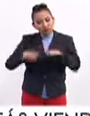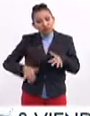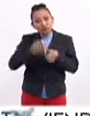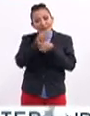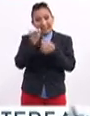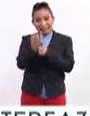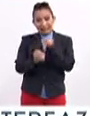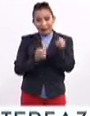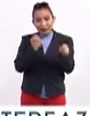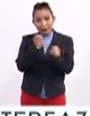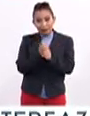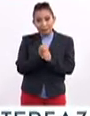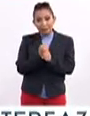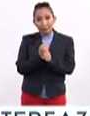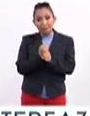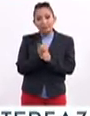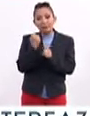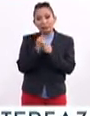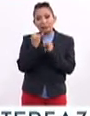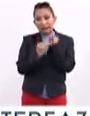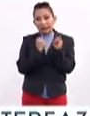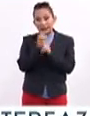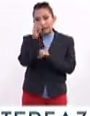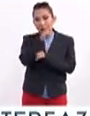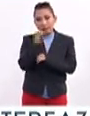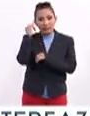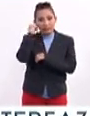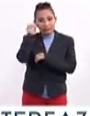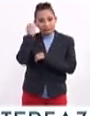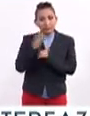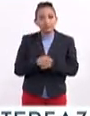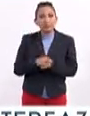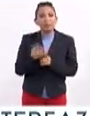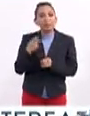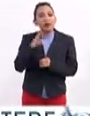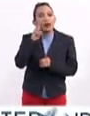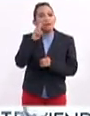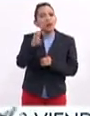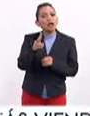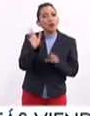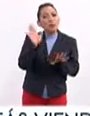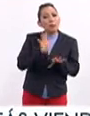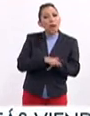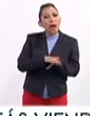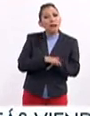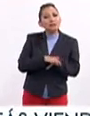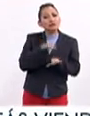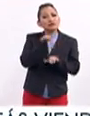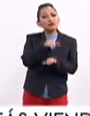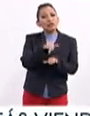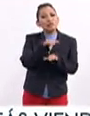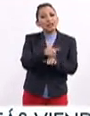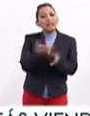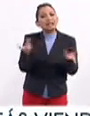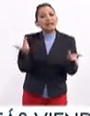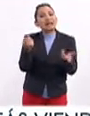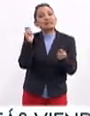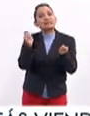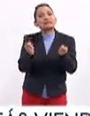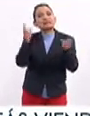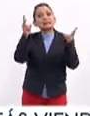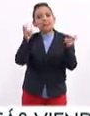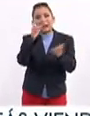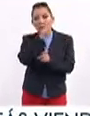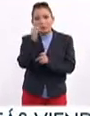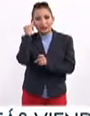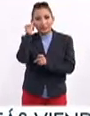declaró este año como el Año Internacional de las Lenguas Indígenas, pero vamos a ver un poco más acerca de qué se tratan